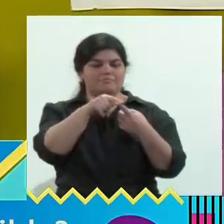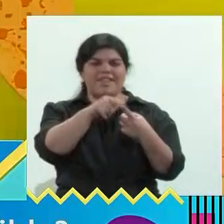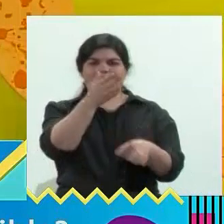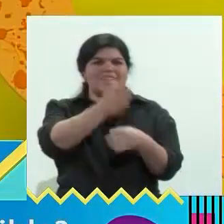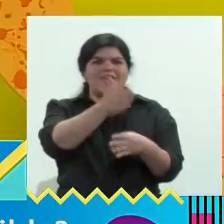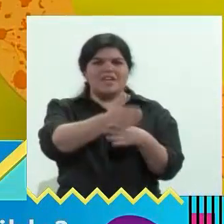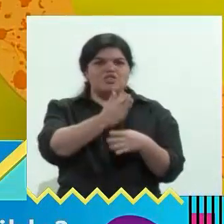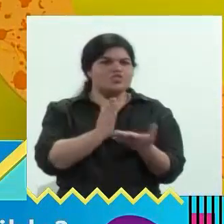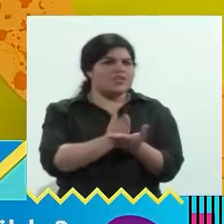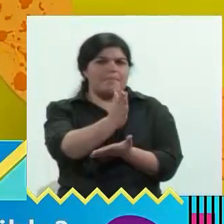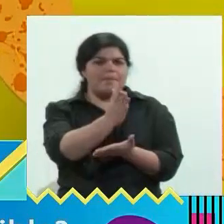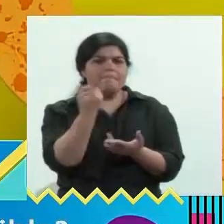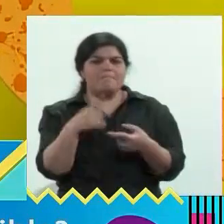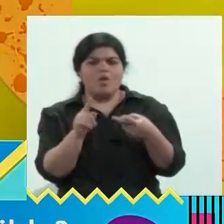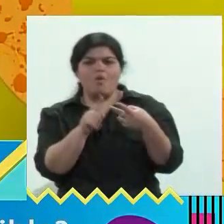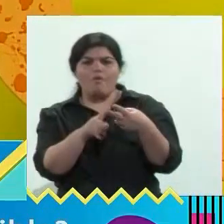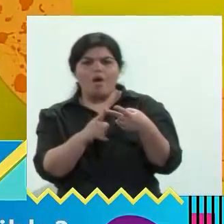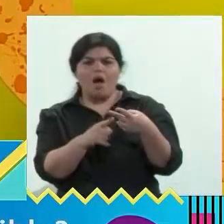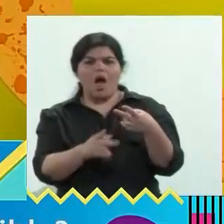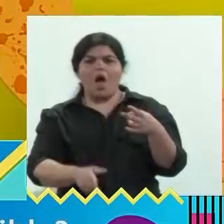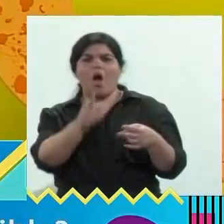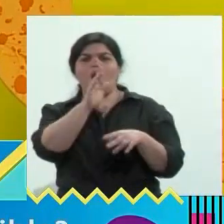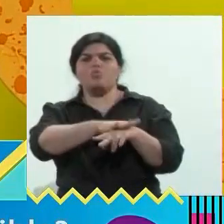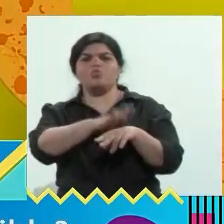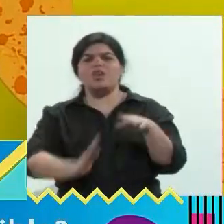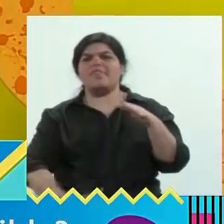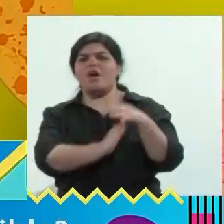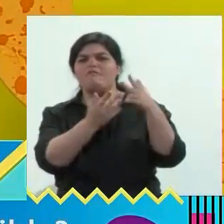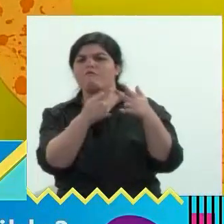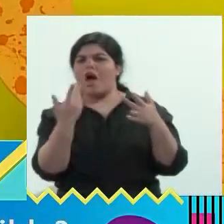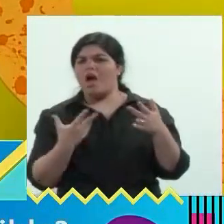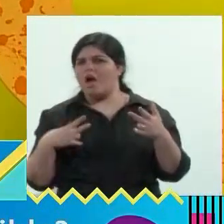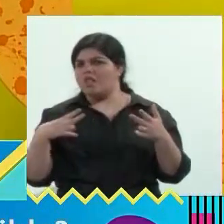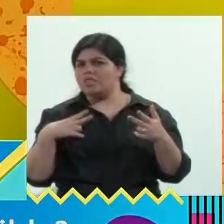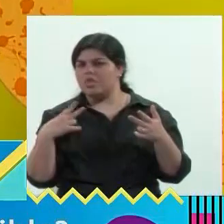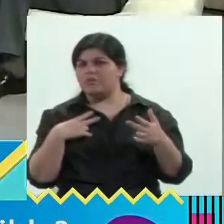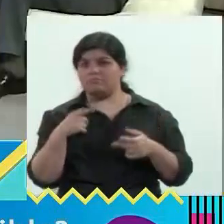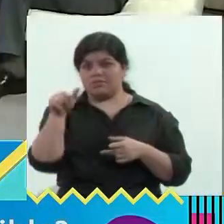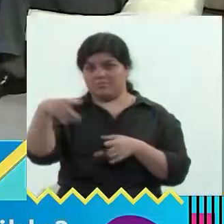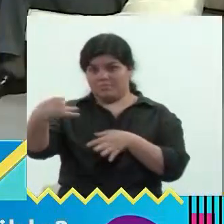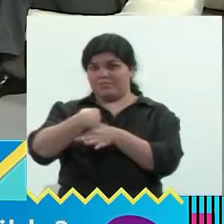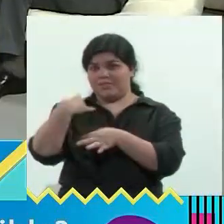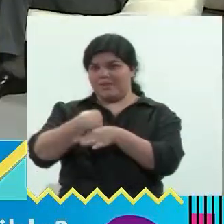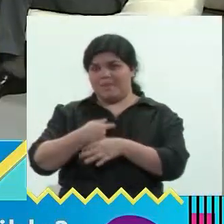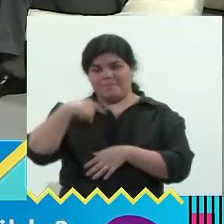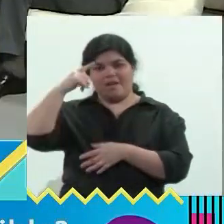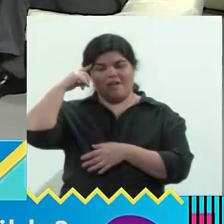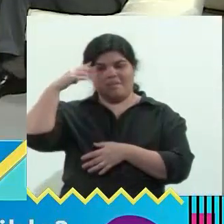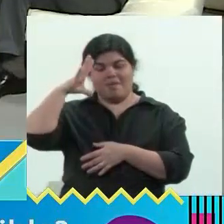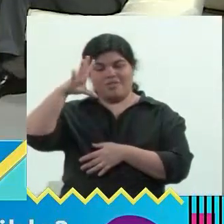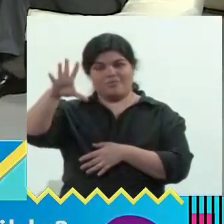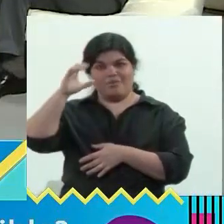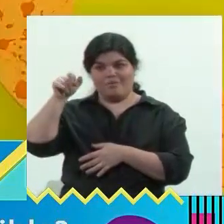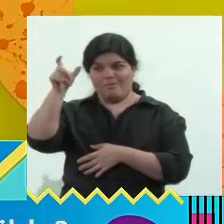reclamamos, pero falta la autoridad. ¿Y de dónde viene la autoridad? Eso me lo enseñó, acá me lo acaba de refrescar